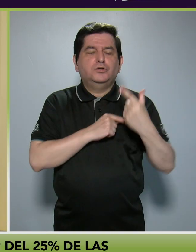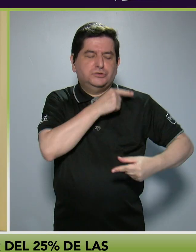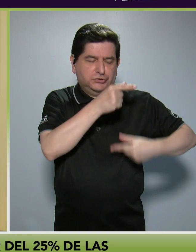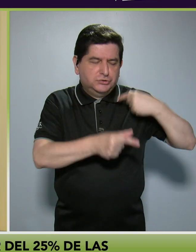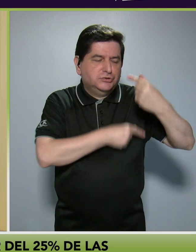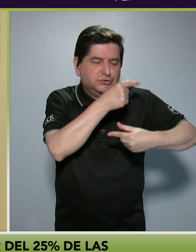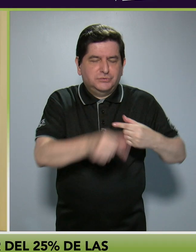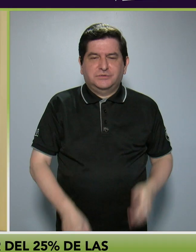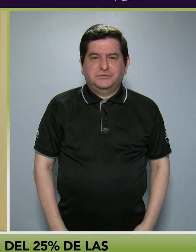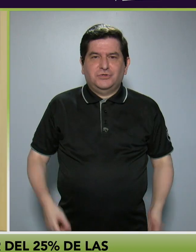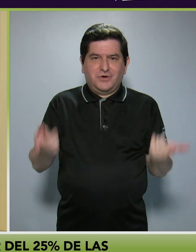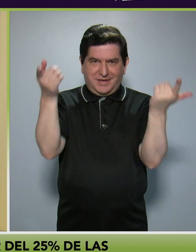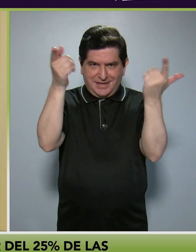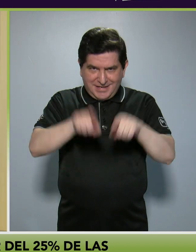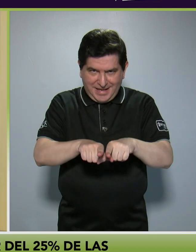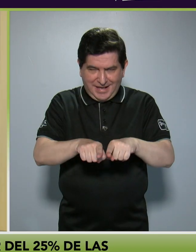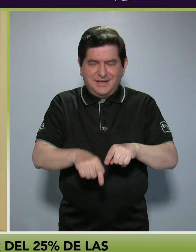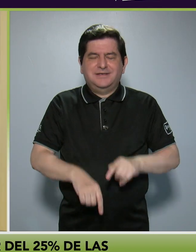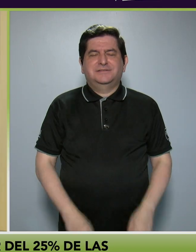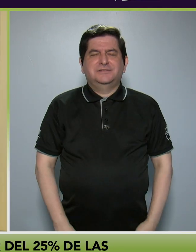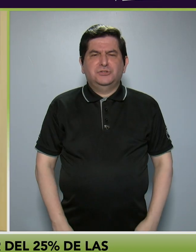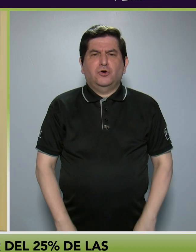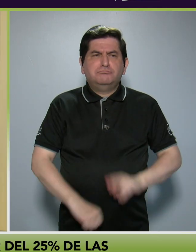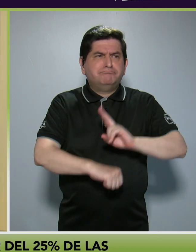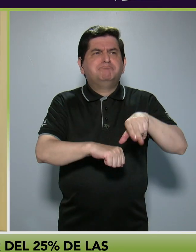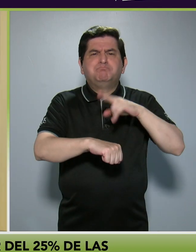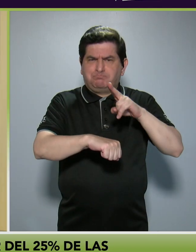caso, digamos, en promedio, que,